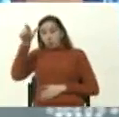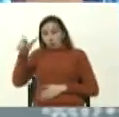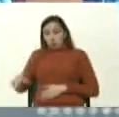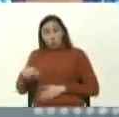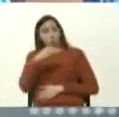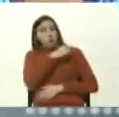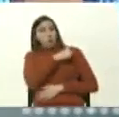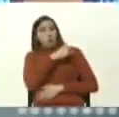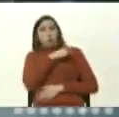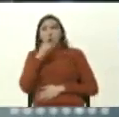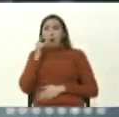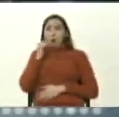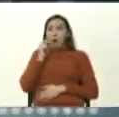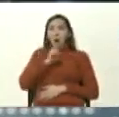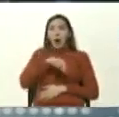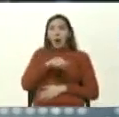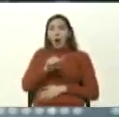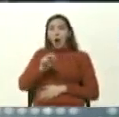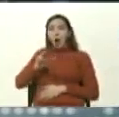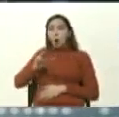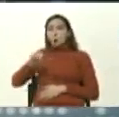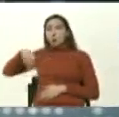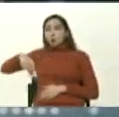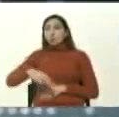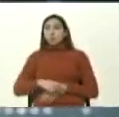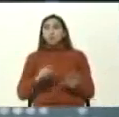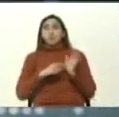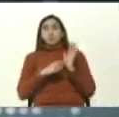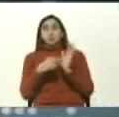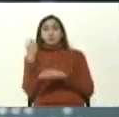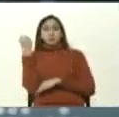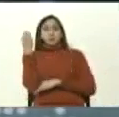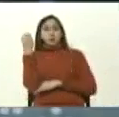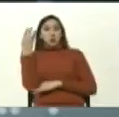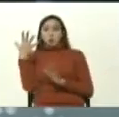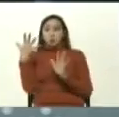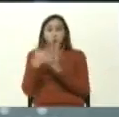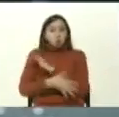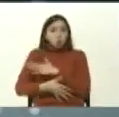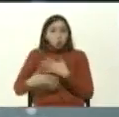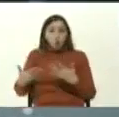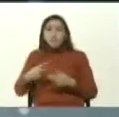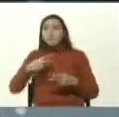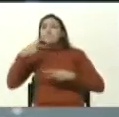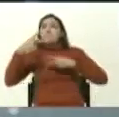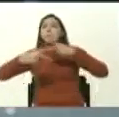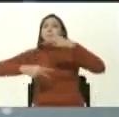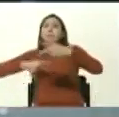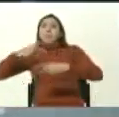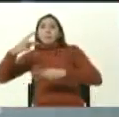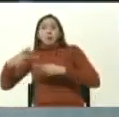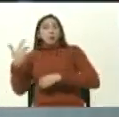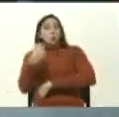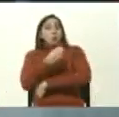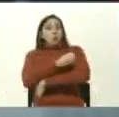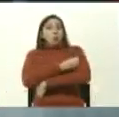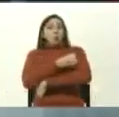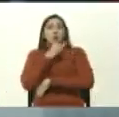Capital, Nahum Fernández, quien nos vino a dar parte de todo lo que es este proceso de